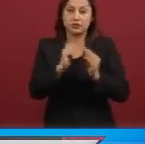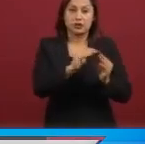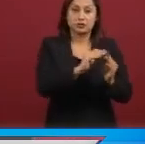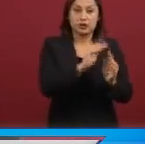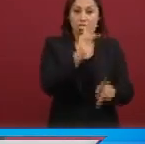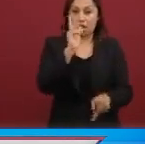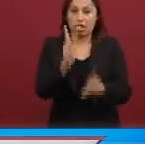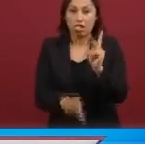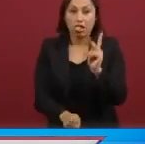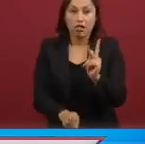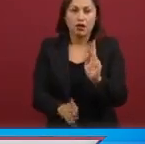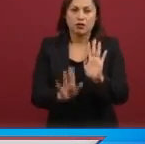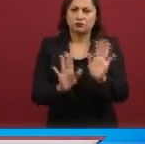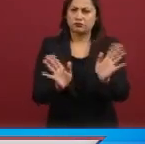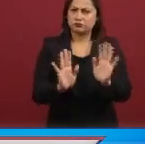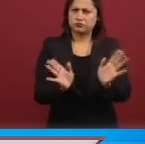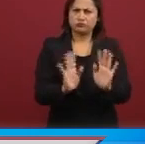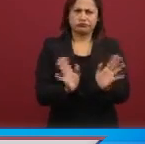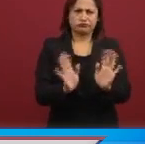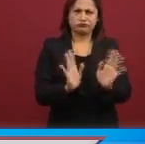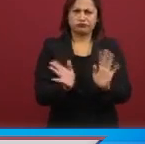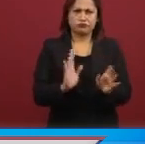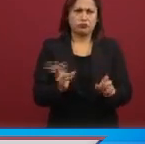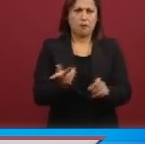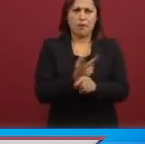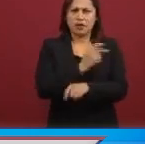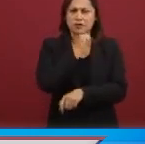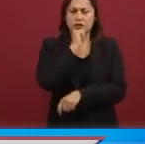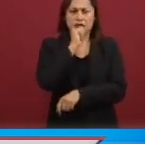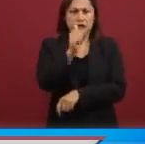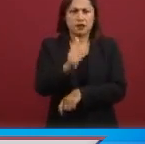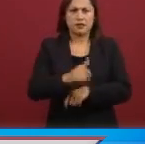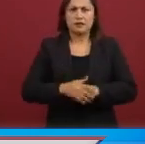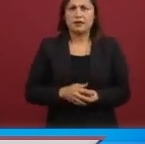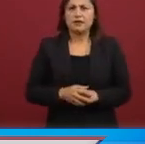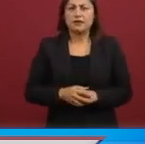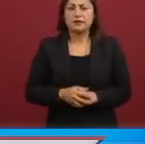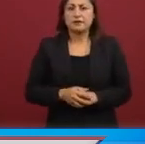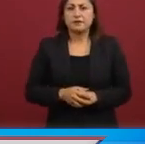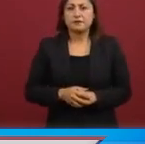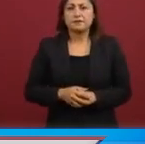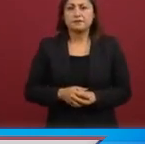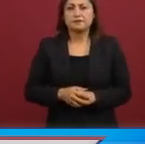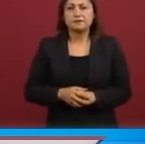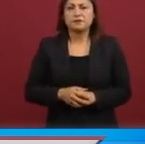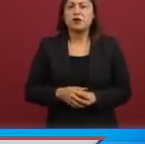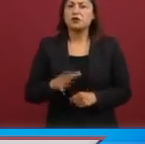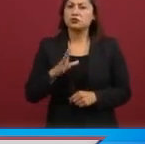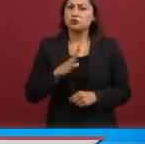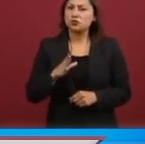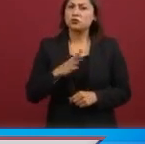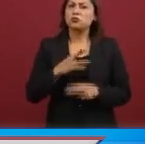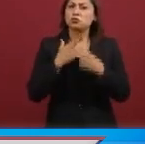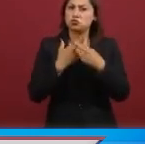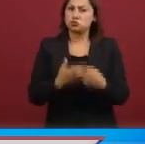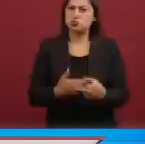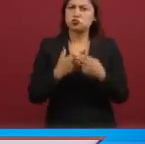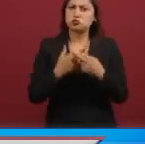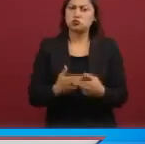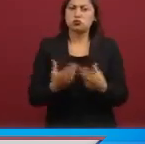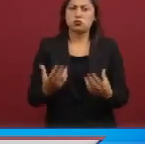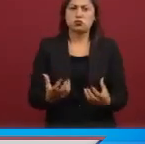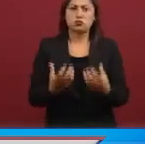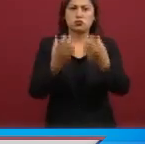CFE como los que representan los contratos leoninos en la construcción de gasoductos, que ni siquiera están operando y se canalizan millones de dólares por mandato